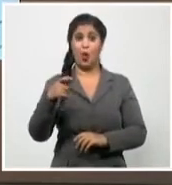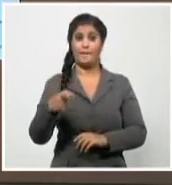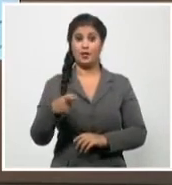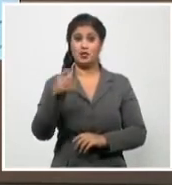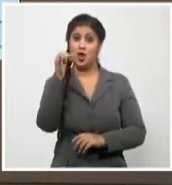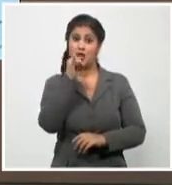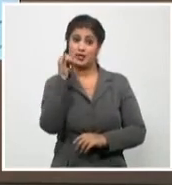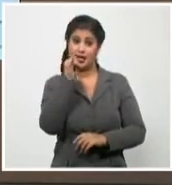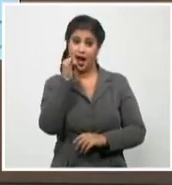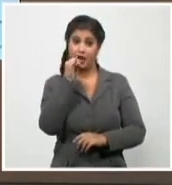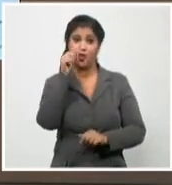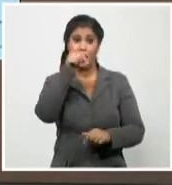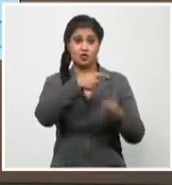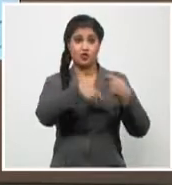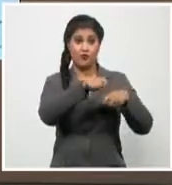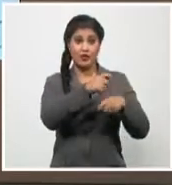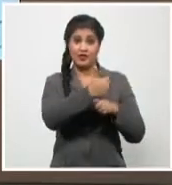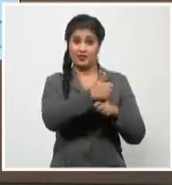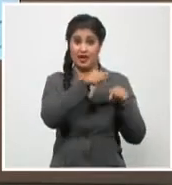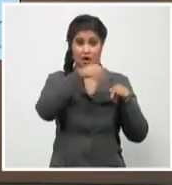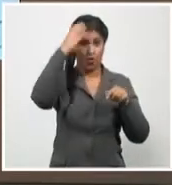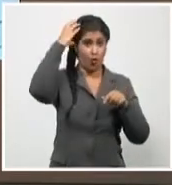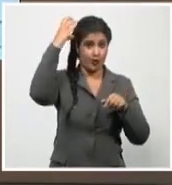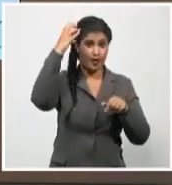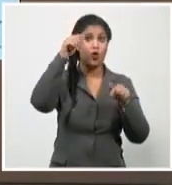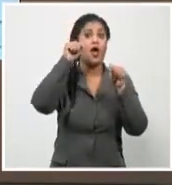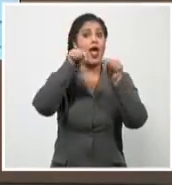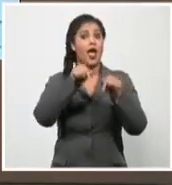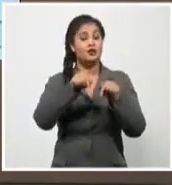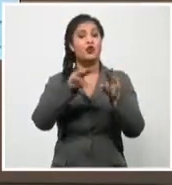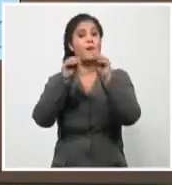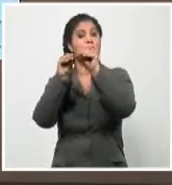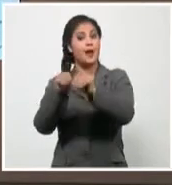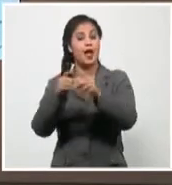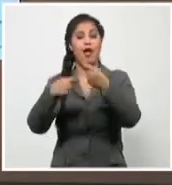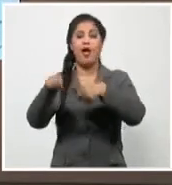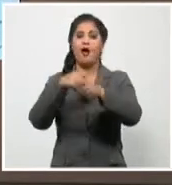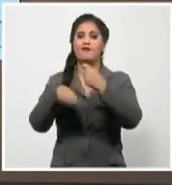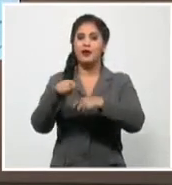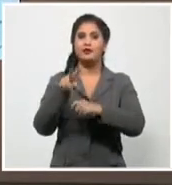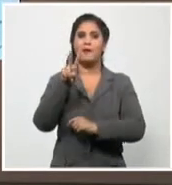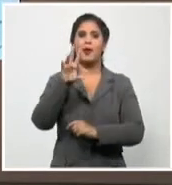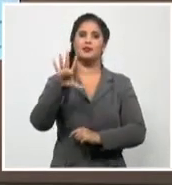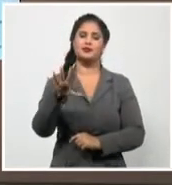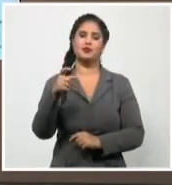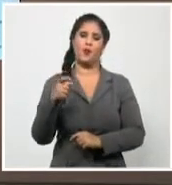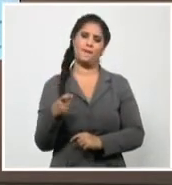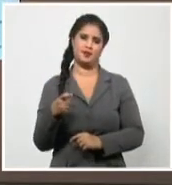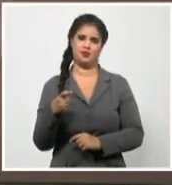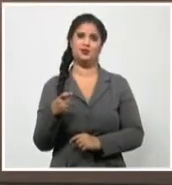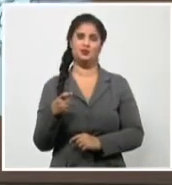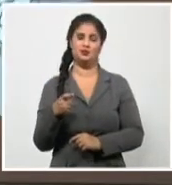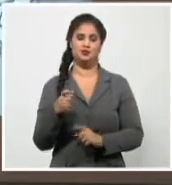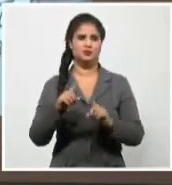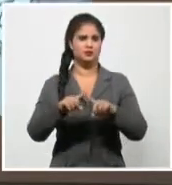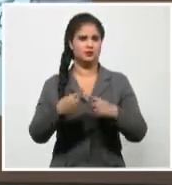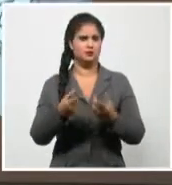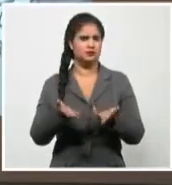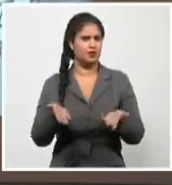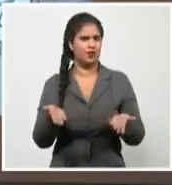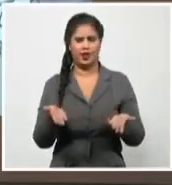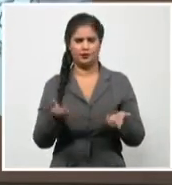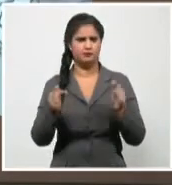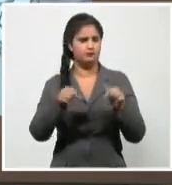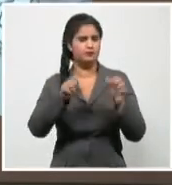y bajo qué autorización eso es posible de hecho quién lo permite yo reitero estamos viviendo un proceso